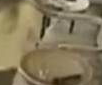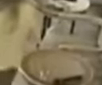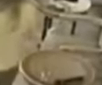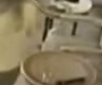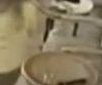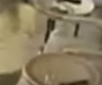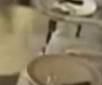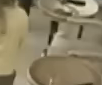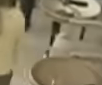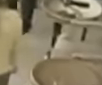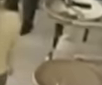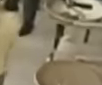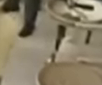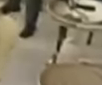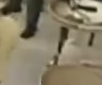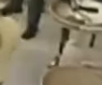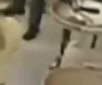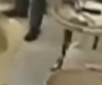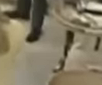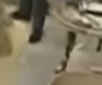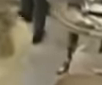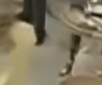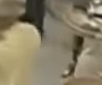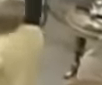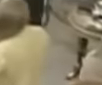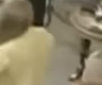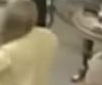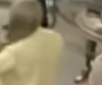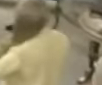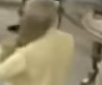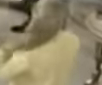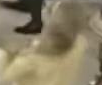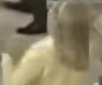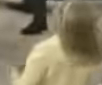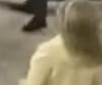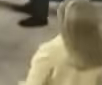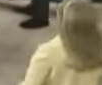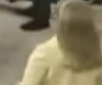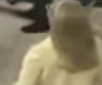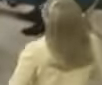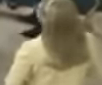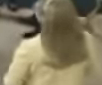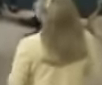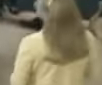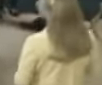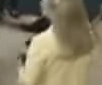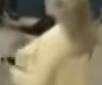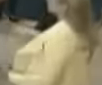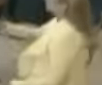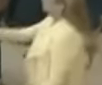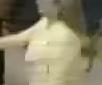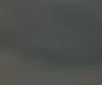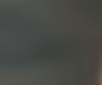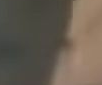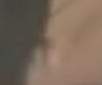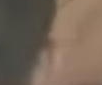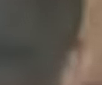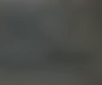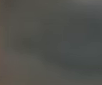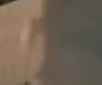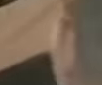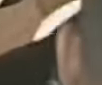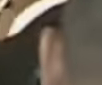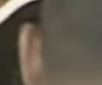el acto. De esta manera ha finalizado este encuentro que ha sostenido el jefe de Estado venezolano Nicolás Maduro Moros con estos